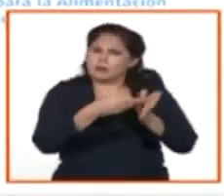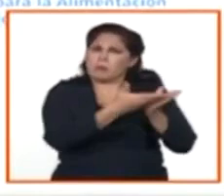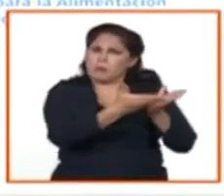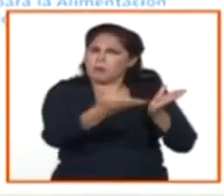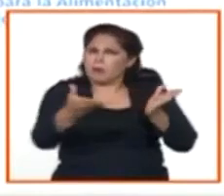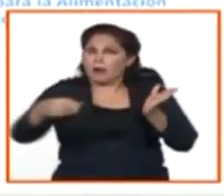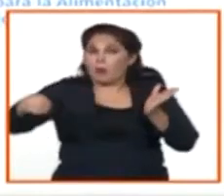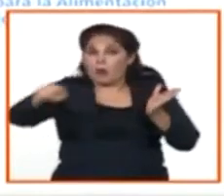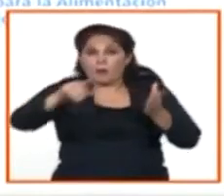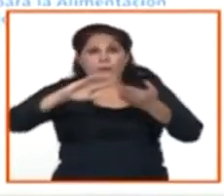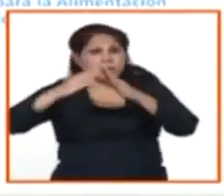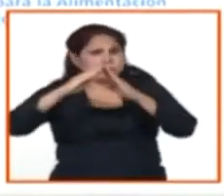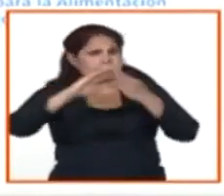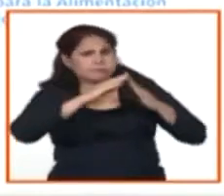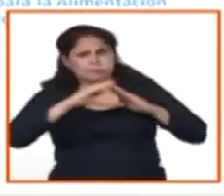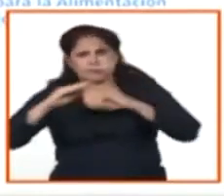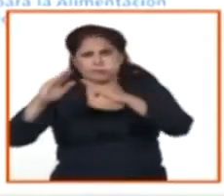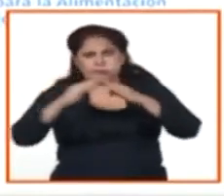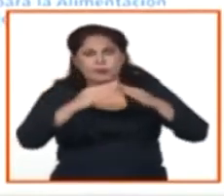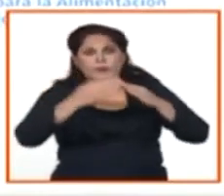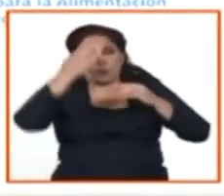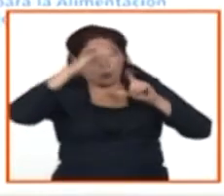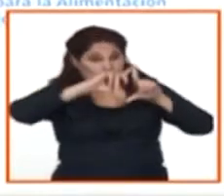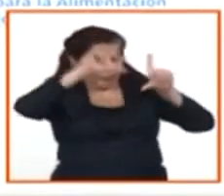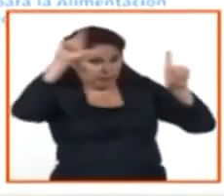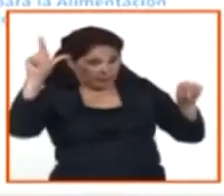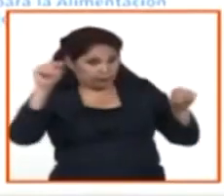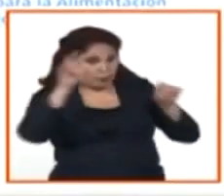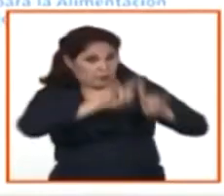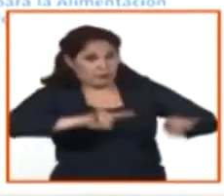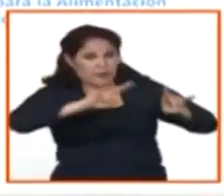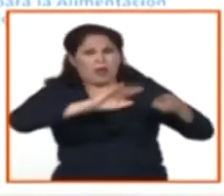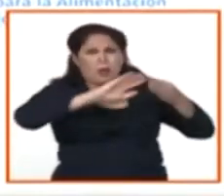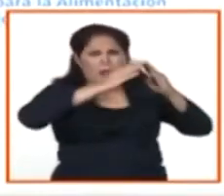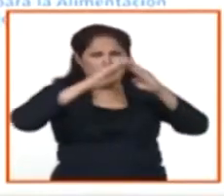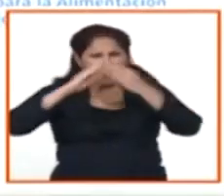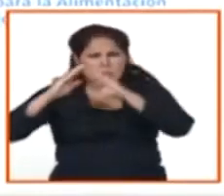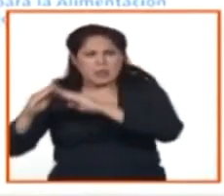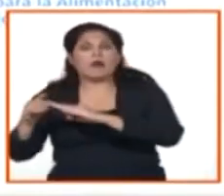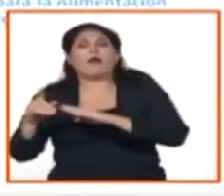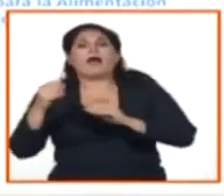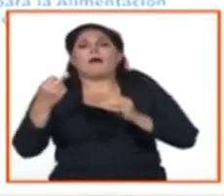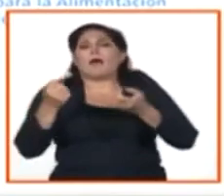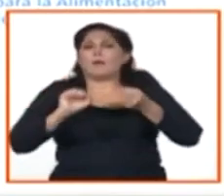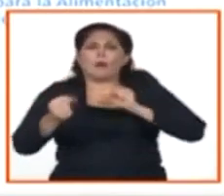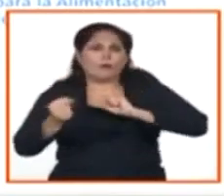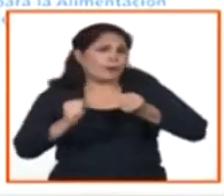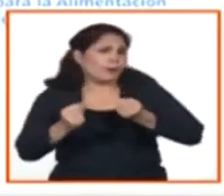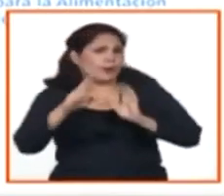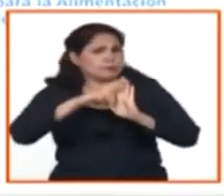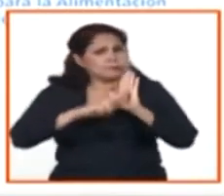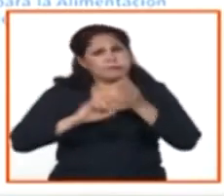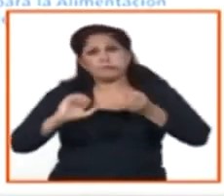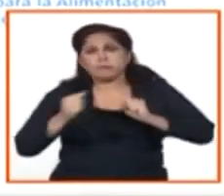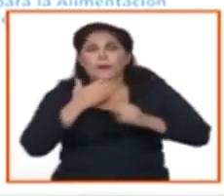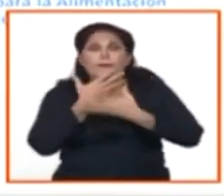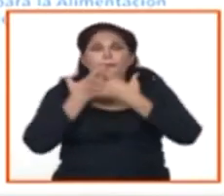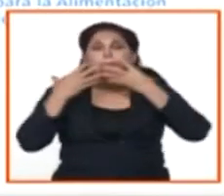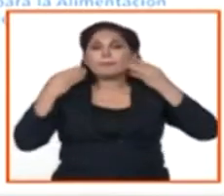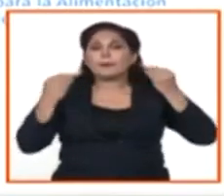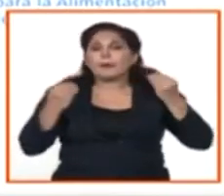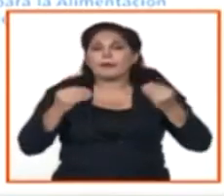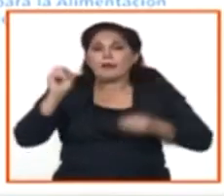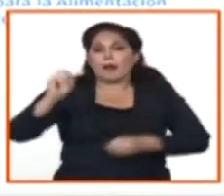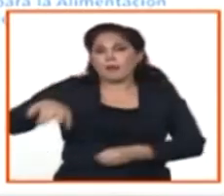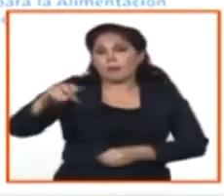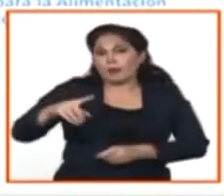muy debatidos lo concerniente a diversos temas, principalmente el marco regulatorio, las pérdidas y desperdicios de alimentos,